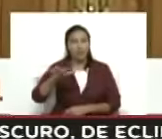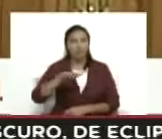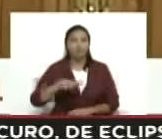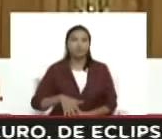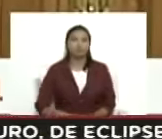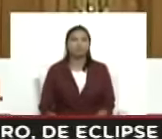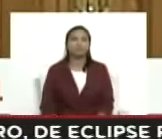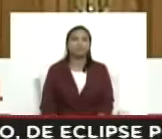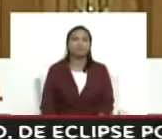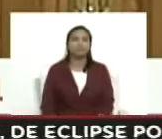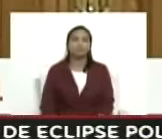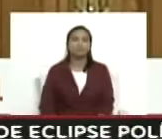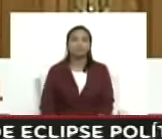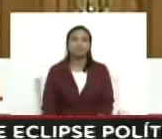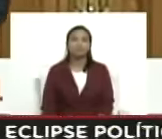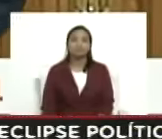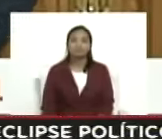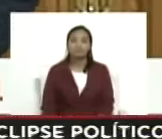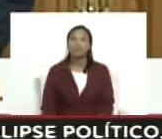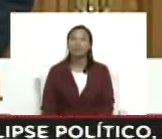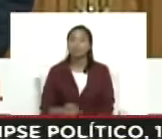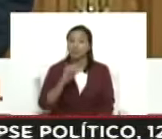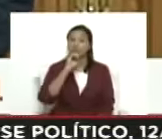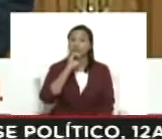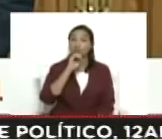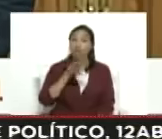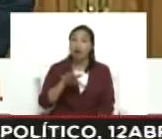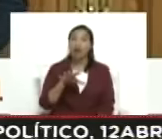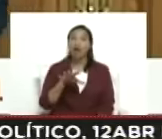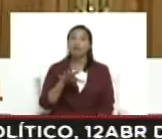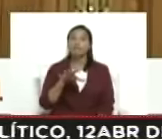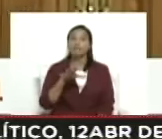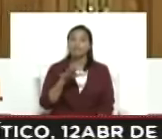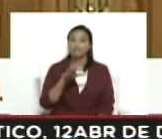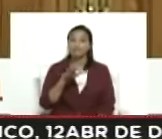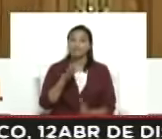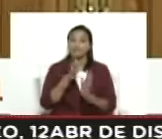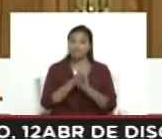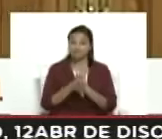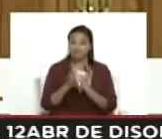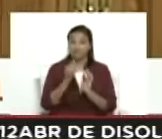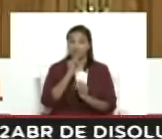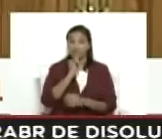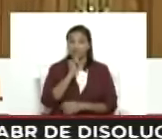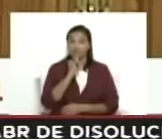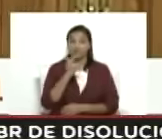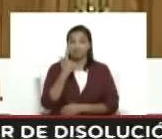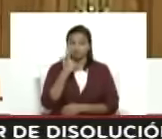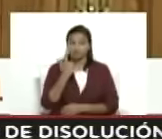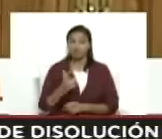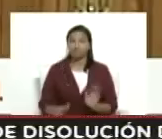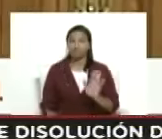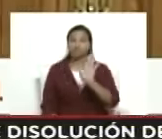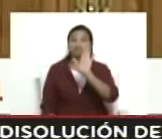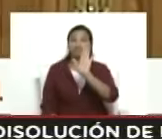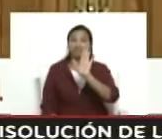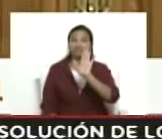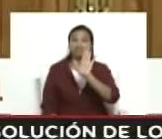Esta joya del 11 de abril, del nacional. Charles